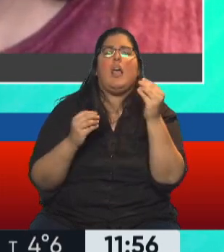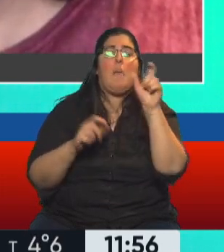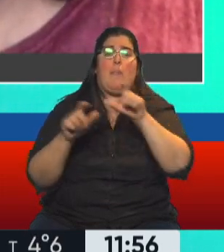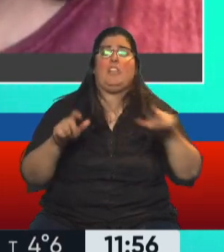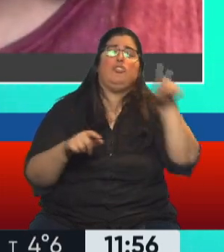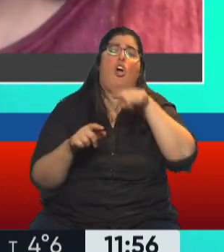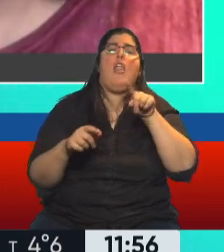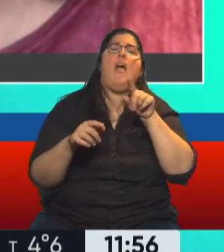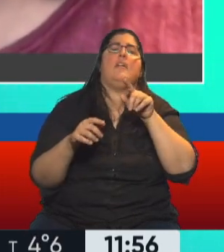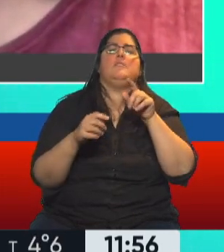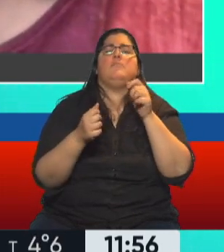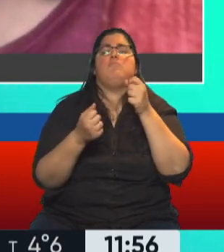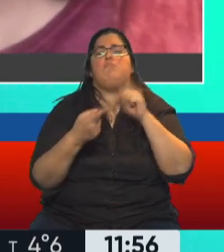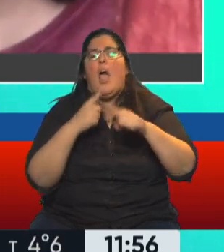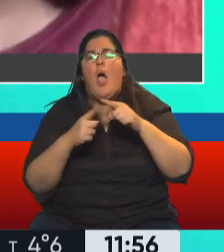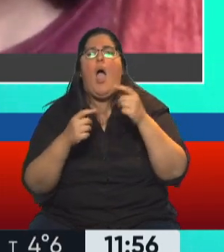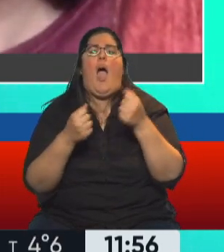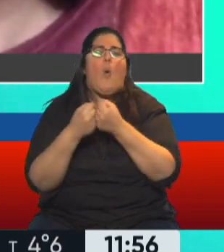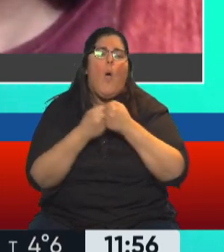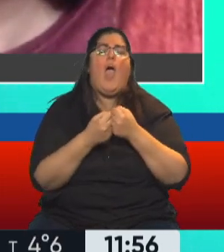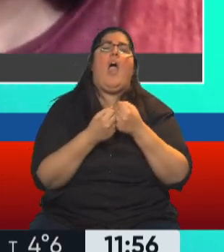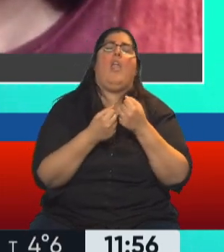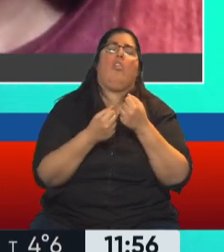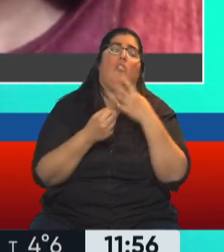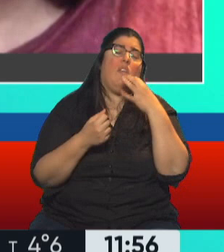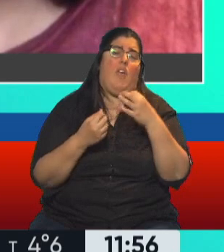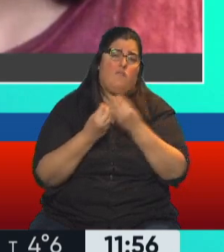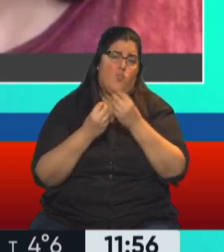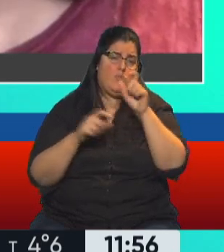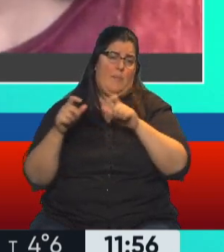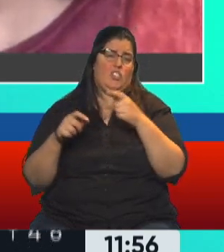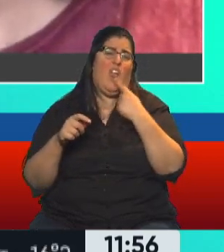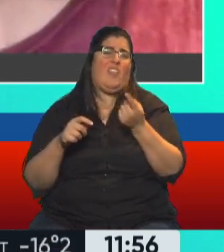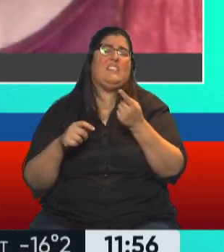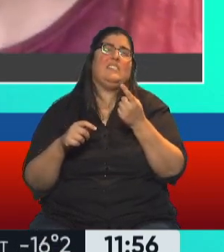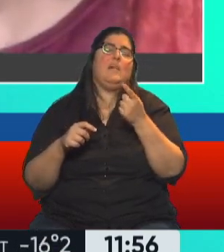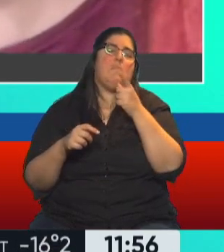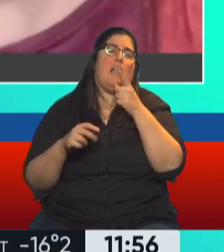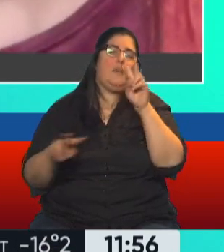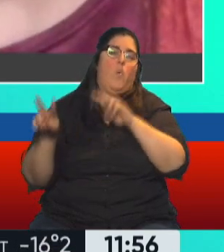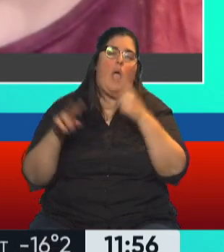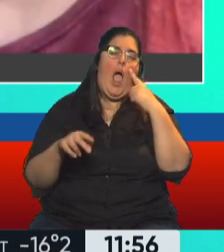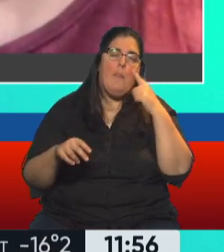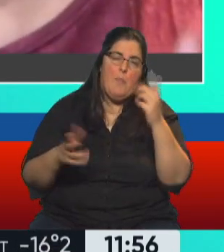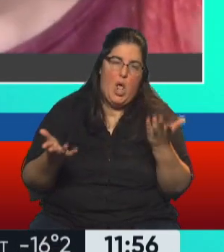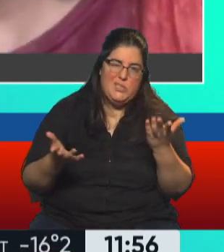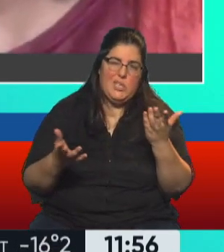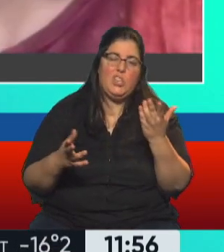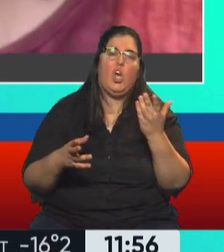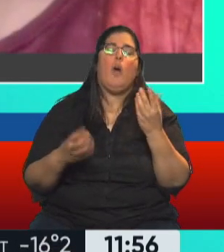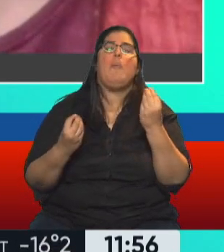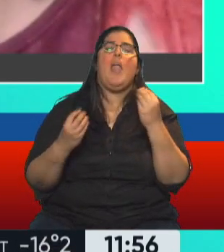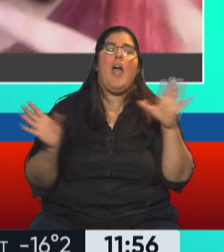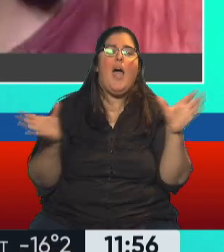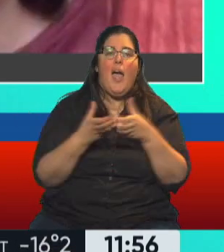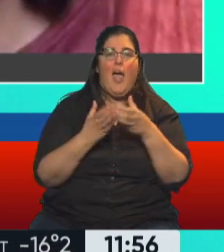presidente que va a despertar estas críticas, muchos lo han juzgado como que puede ser adrede para que al gabinete no le den la confianza,